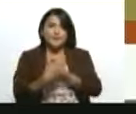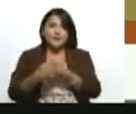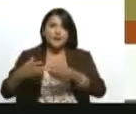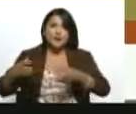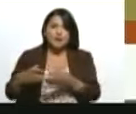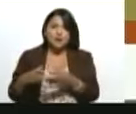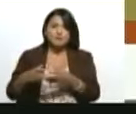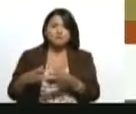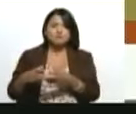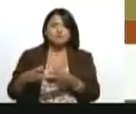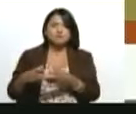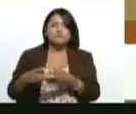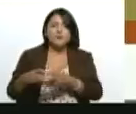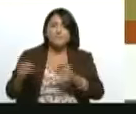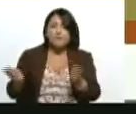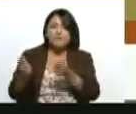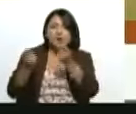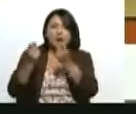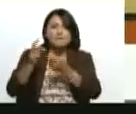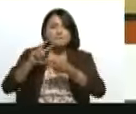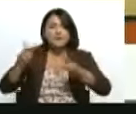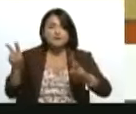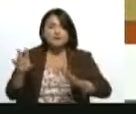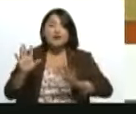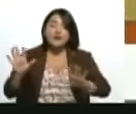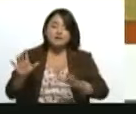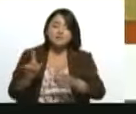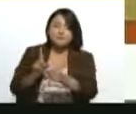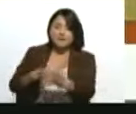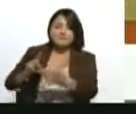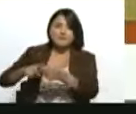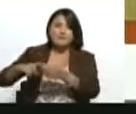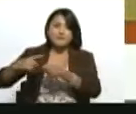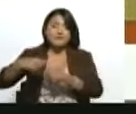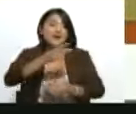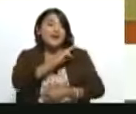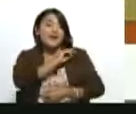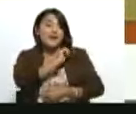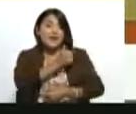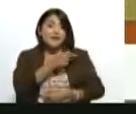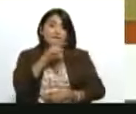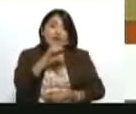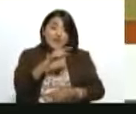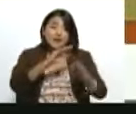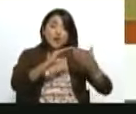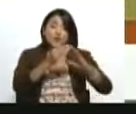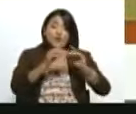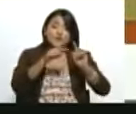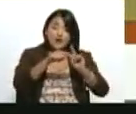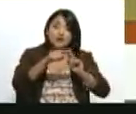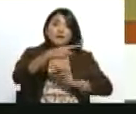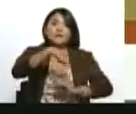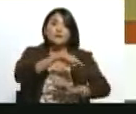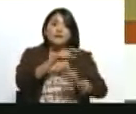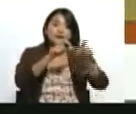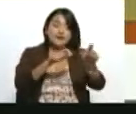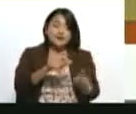paz? El jefe de comunidad de esa comunidad, tomen nota, debe